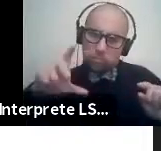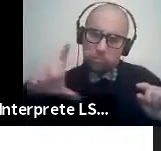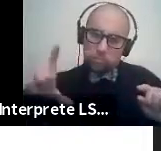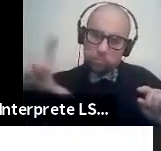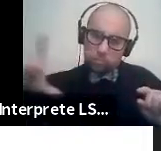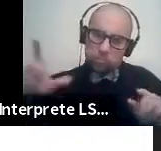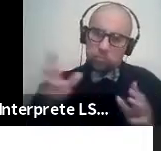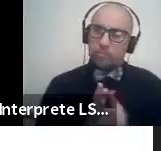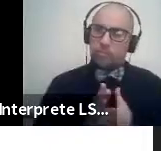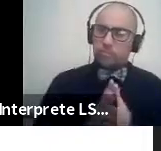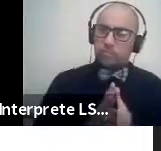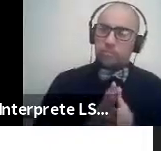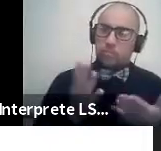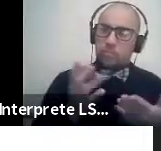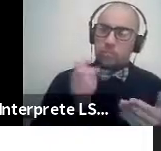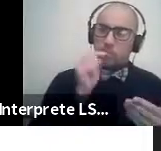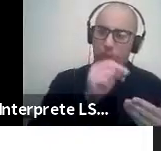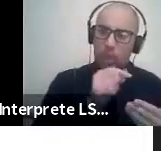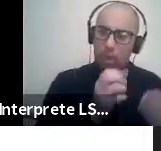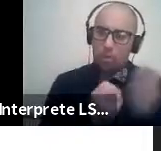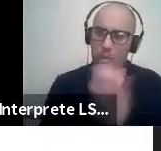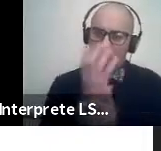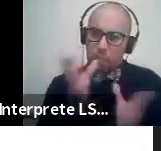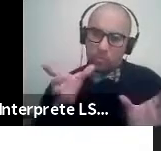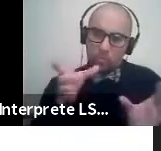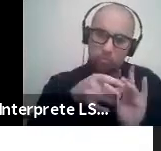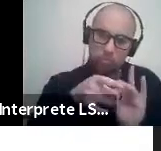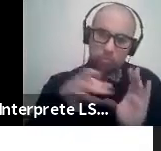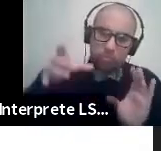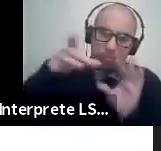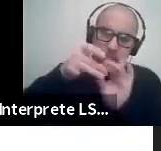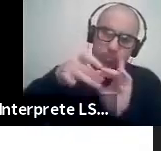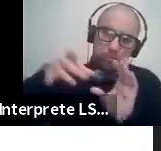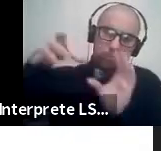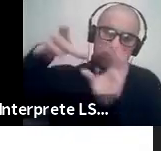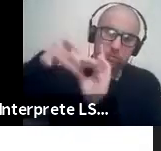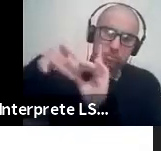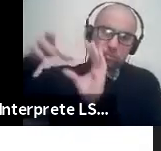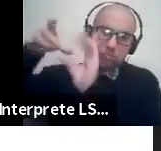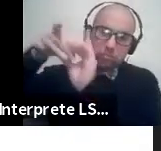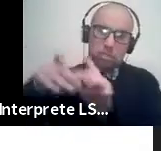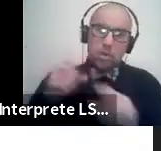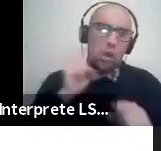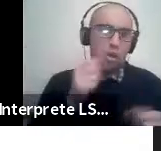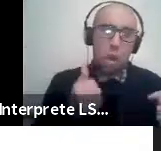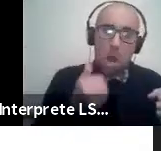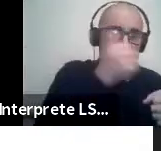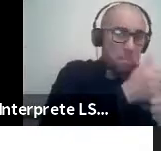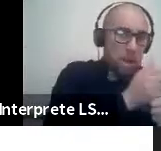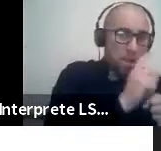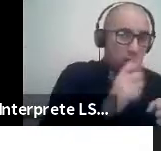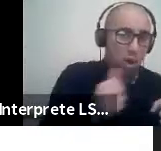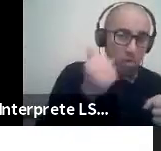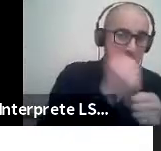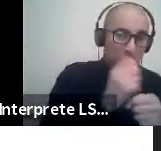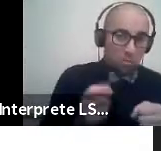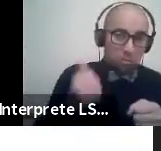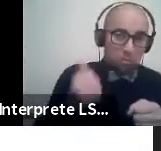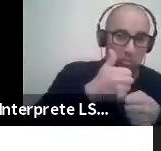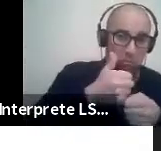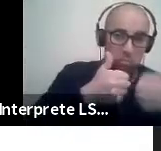jerárquica, en donde los nuevos conocimientos que adquieran los niños pues no van a reemplazar a los conocimientos previos de forma